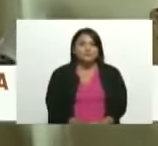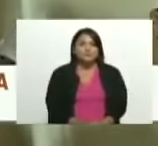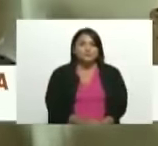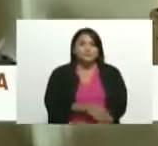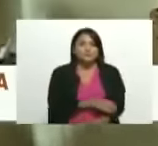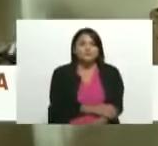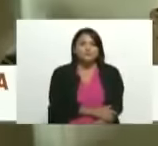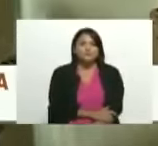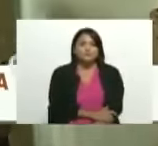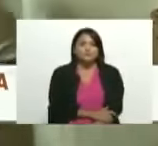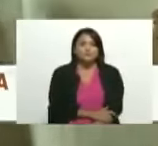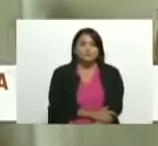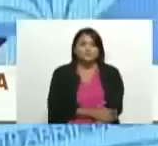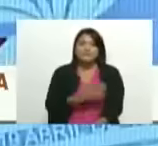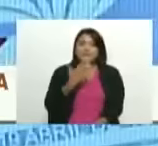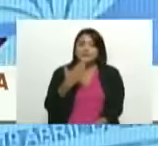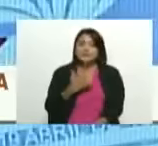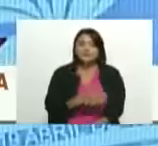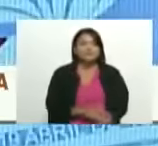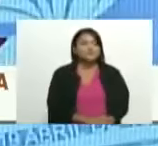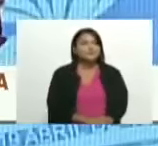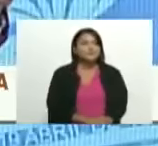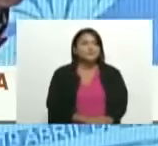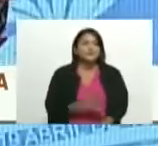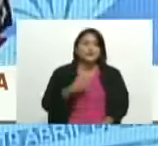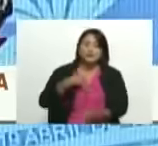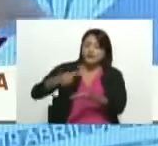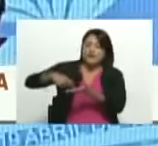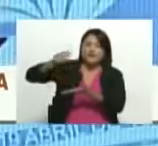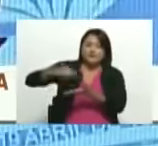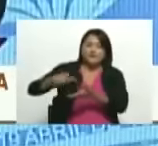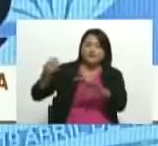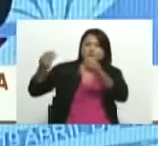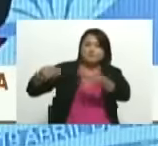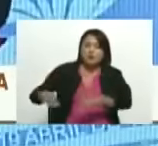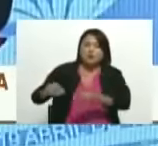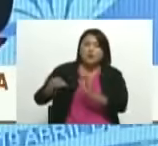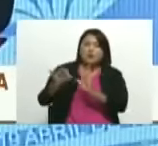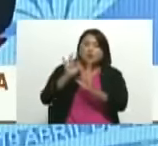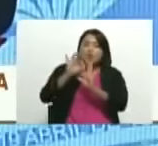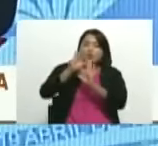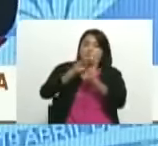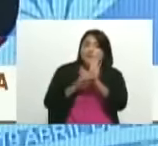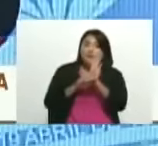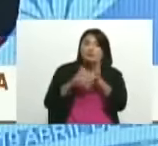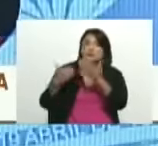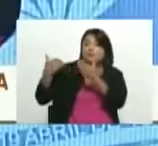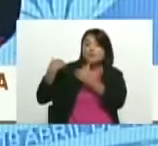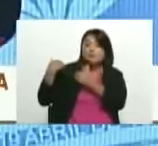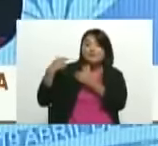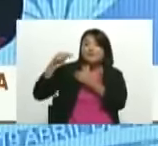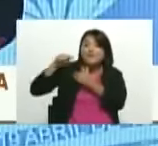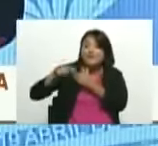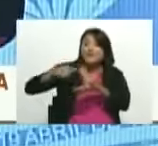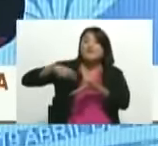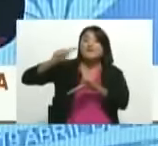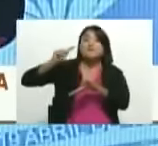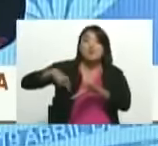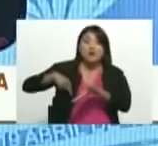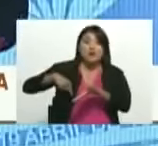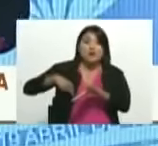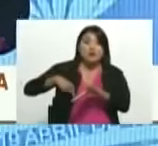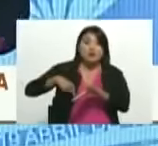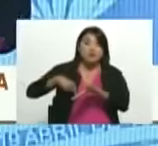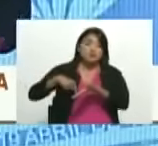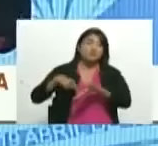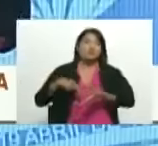Quisiera principalmente eso. Gracias. Gracias. Mire, cuando uno firma un papel, el que sea, uno se está responsabilizando de lo que está allí, no de lo que no